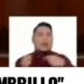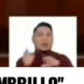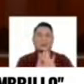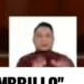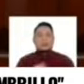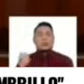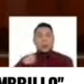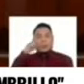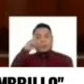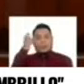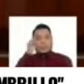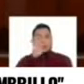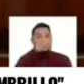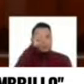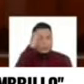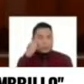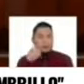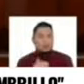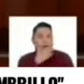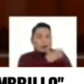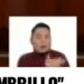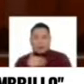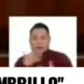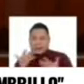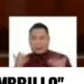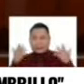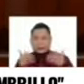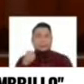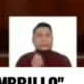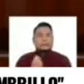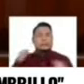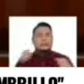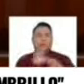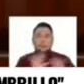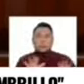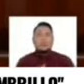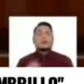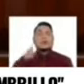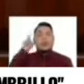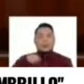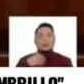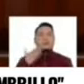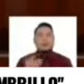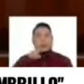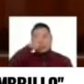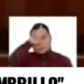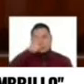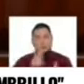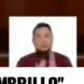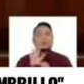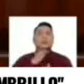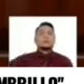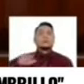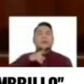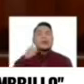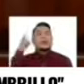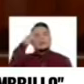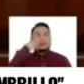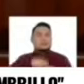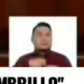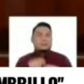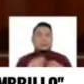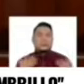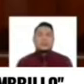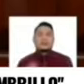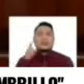extranjeras explicaremos la fábula del pollito muerto que se hacía el vivo que no se vivo el muerto como en la vaina compraremos